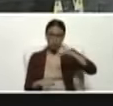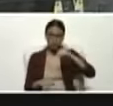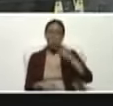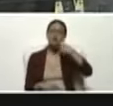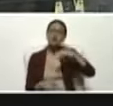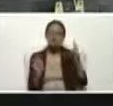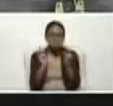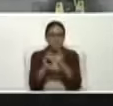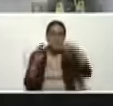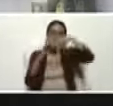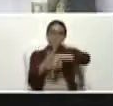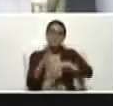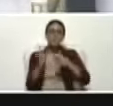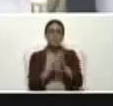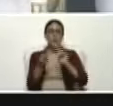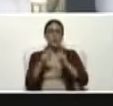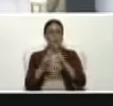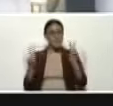paz.